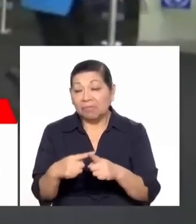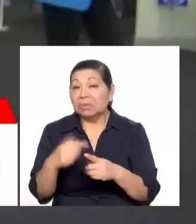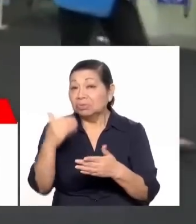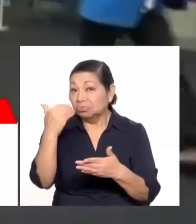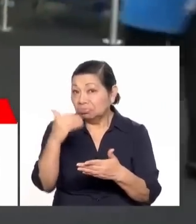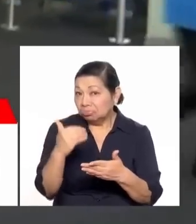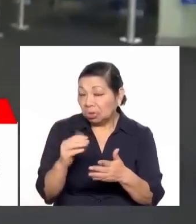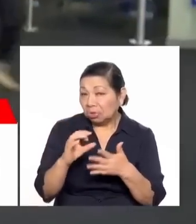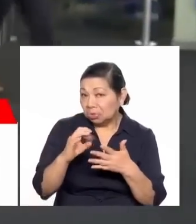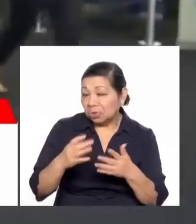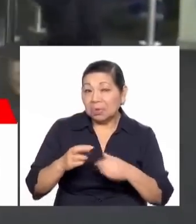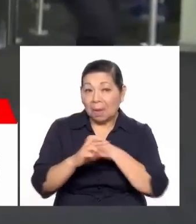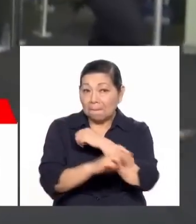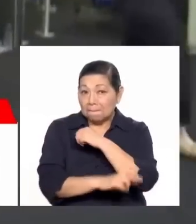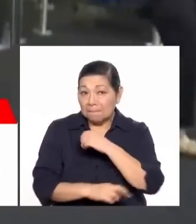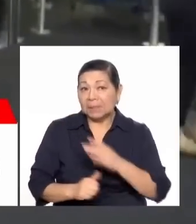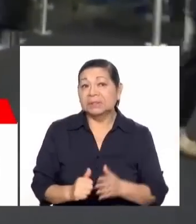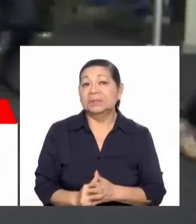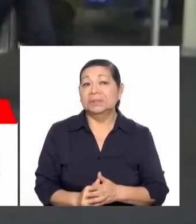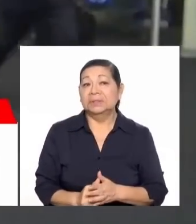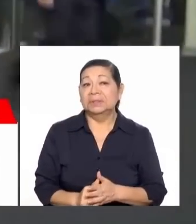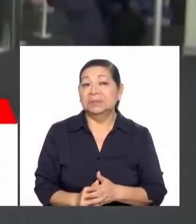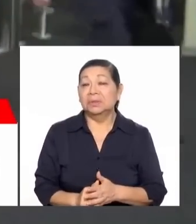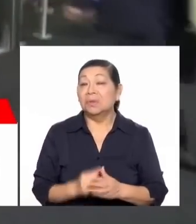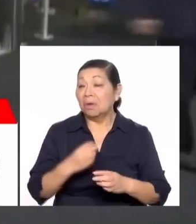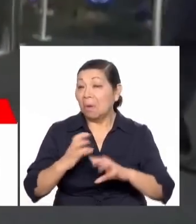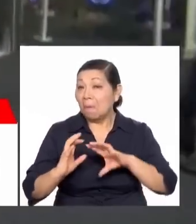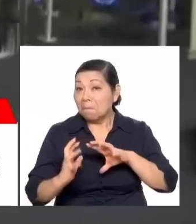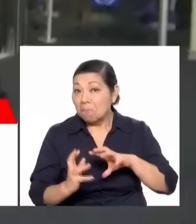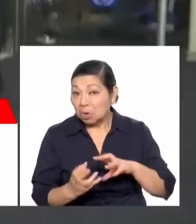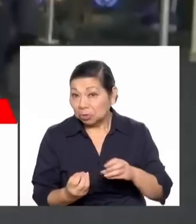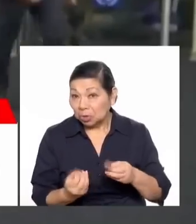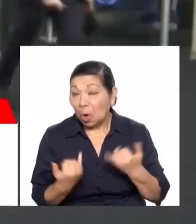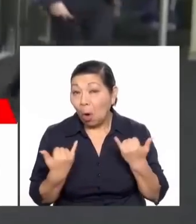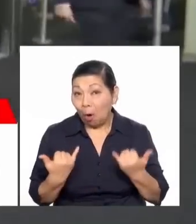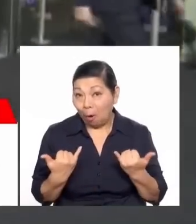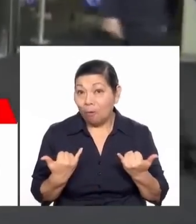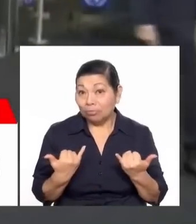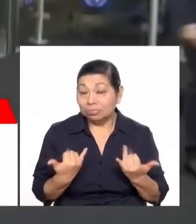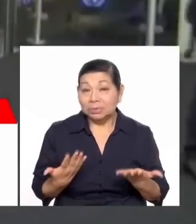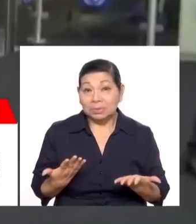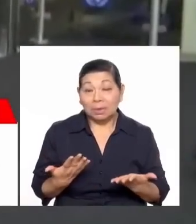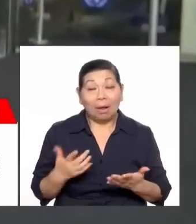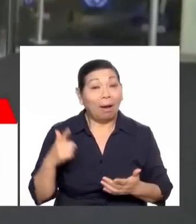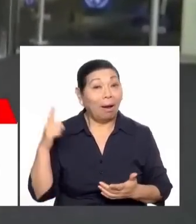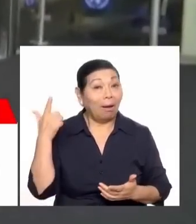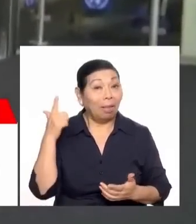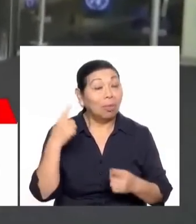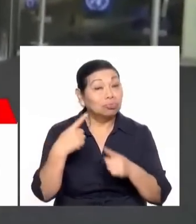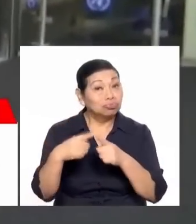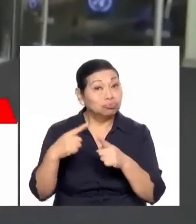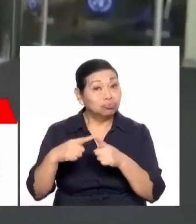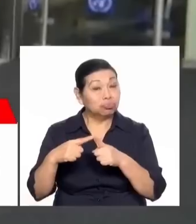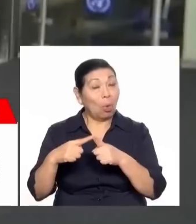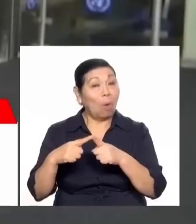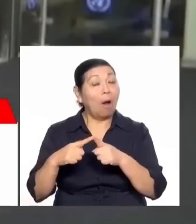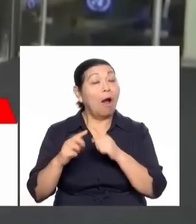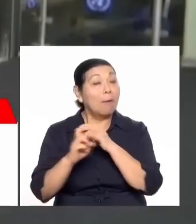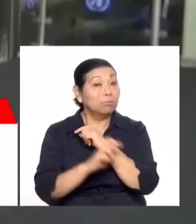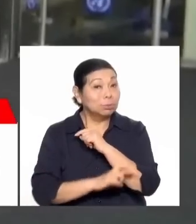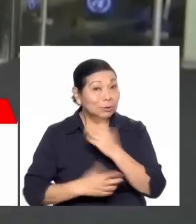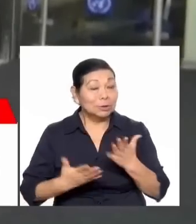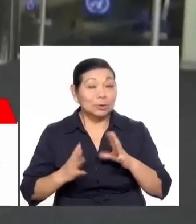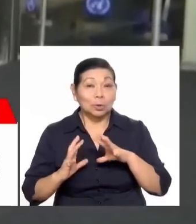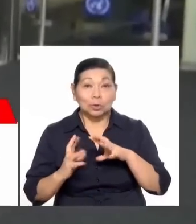los diferentes países del mundo, porque hoy se reúnen los líderes mundiales